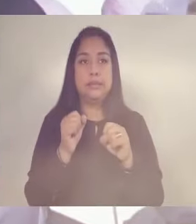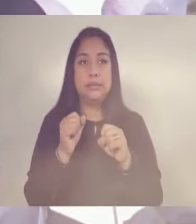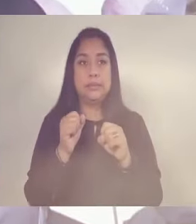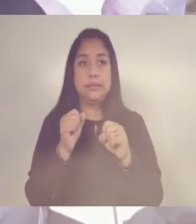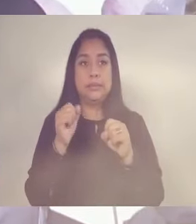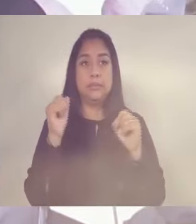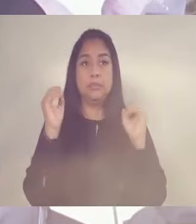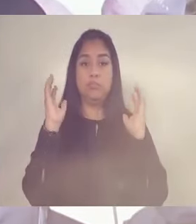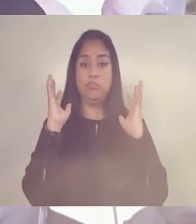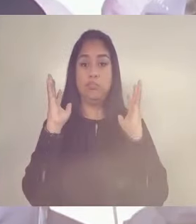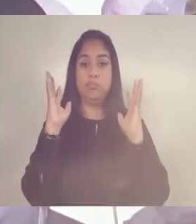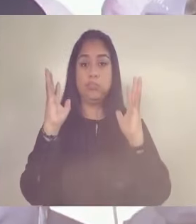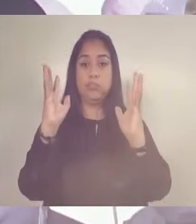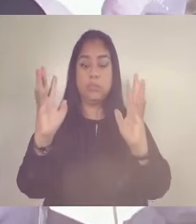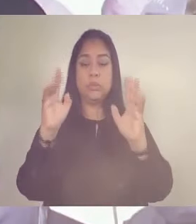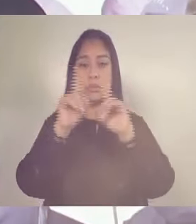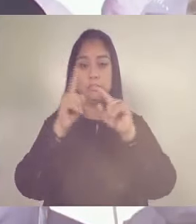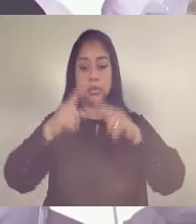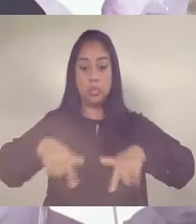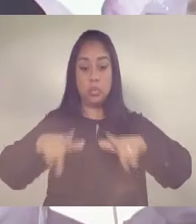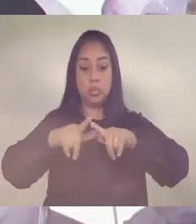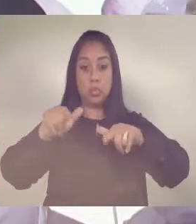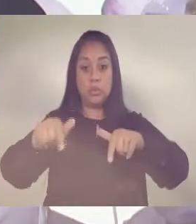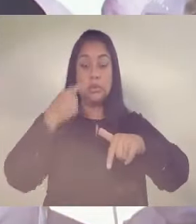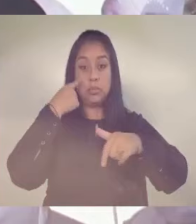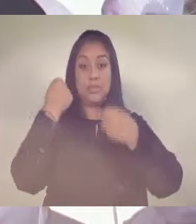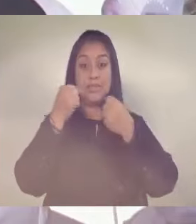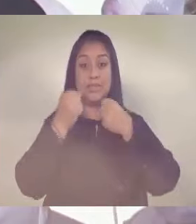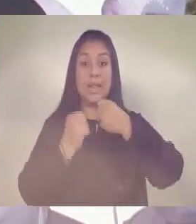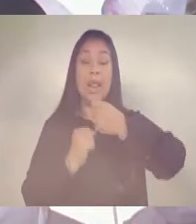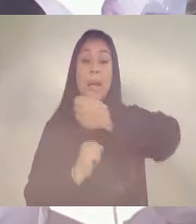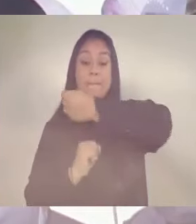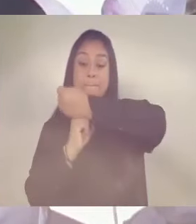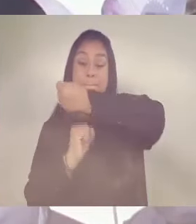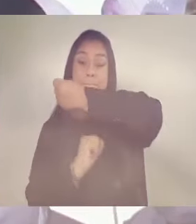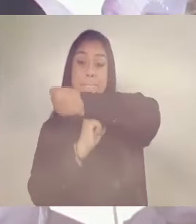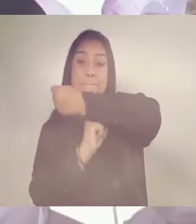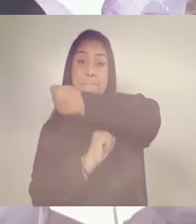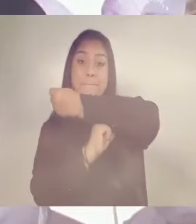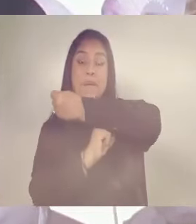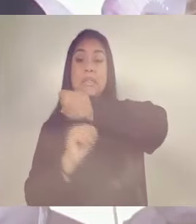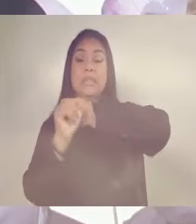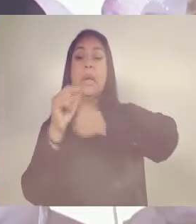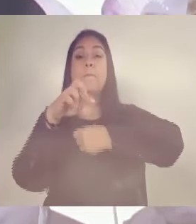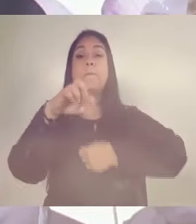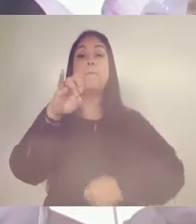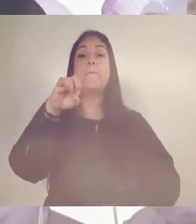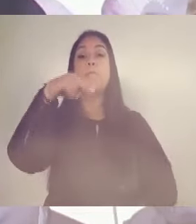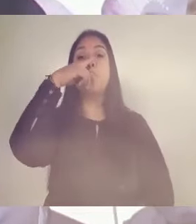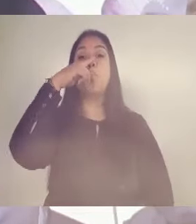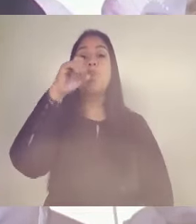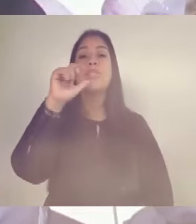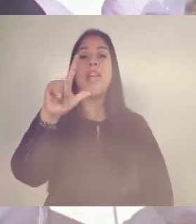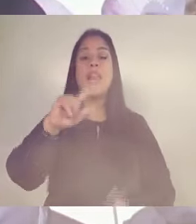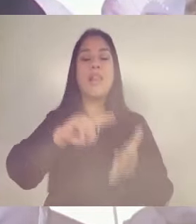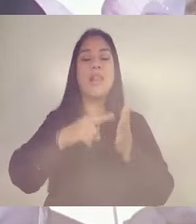bardas que protegen el sitio donde se van a poner las bases de los puntales. Los puntales son dos columnas debajo del puente. Entonces,